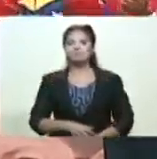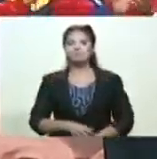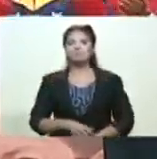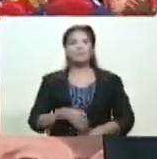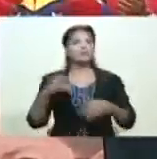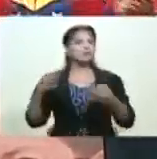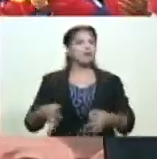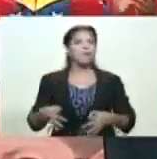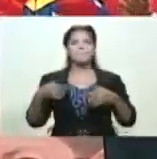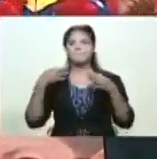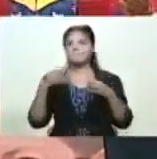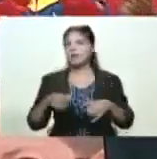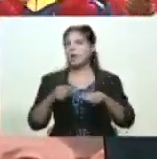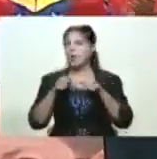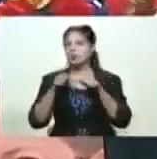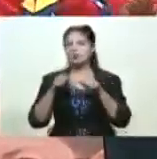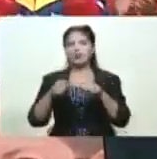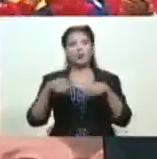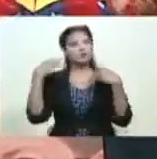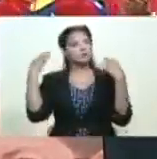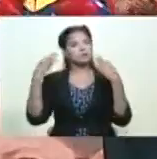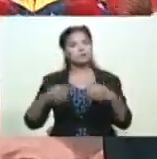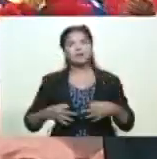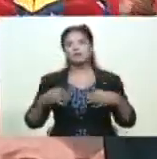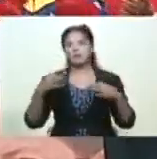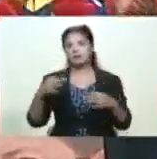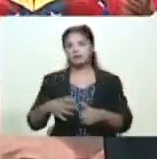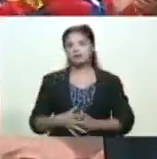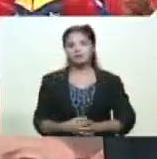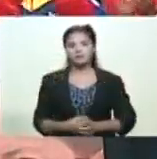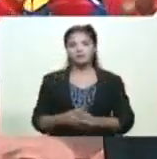y siempre consecuente.